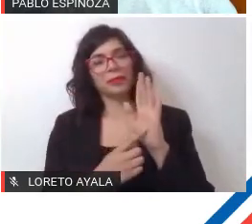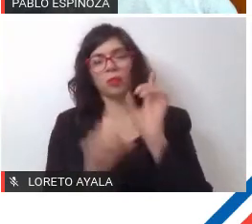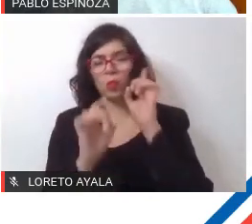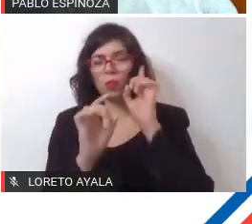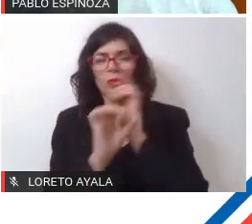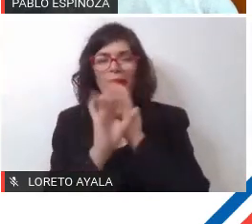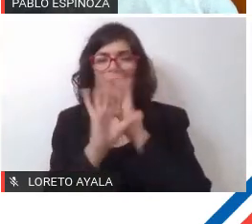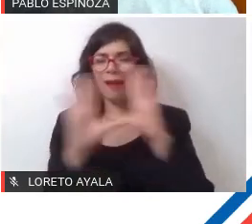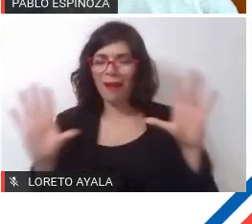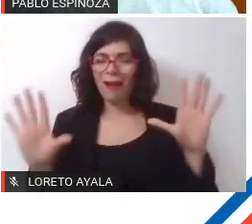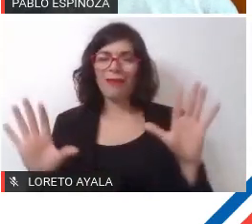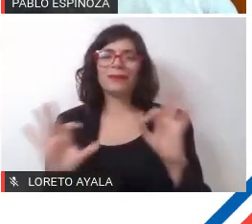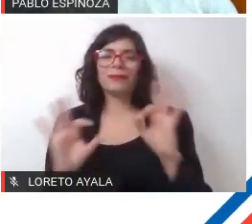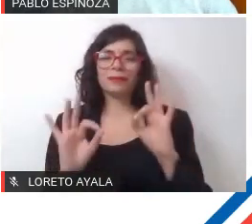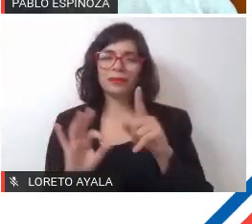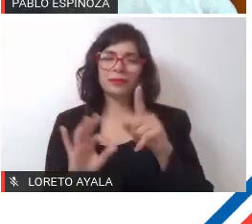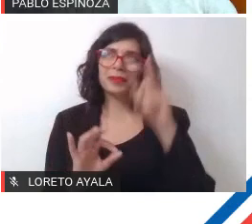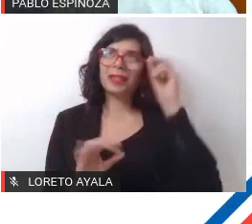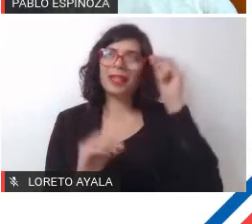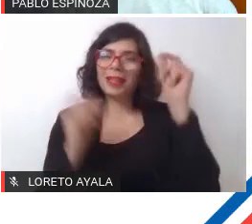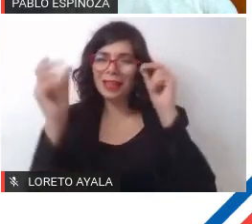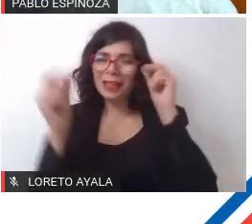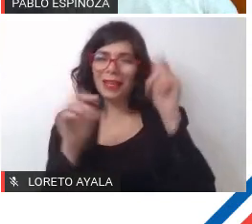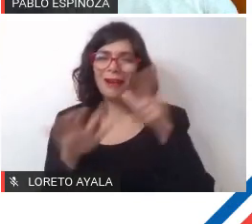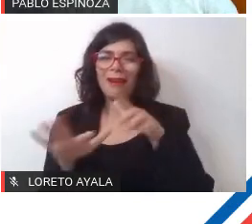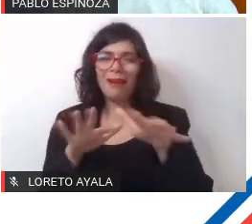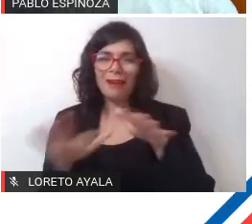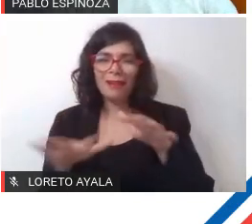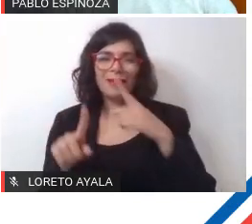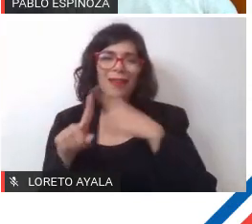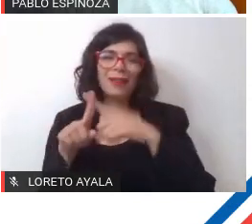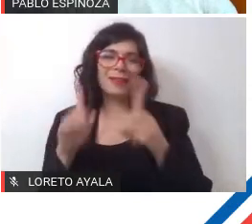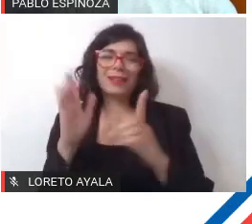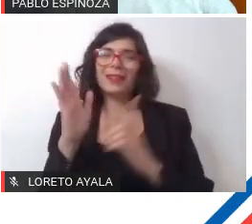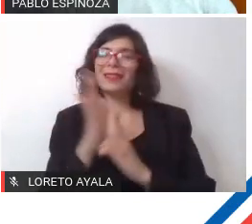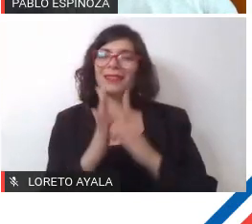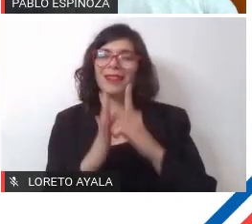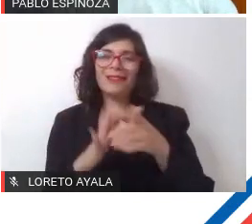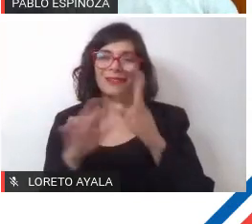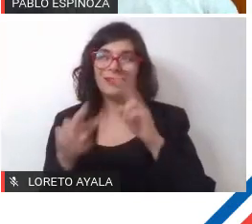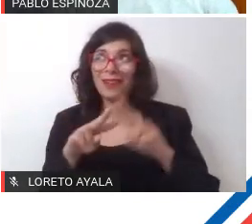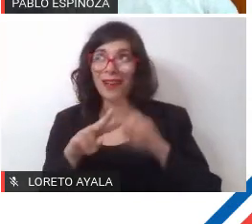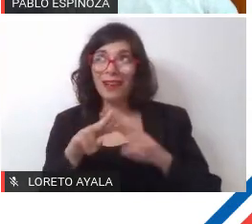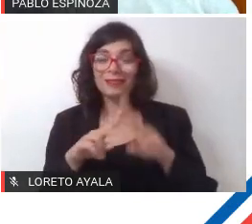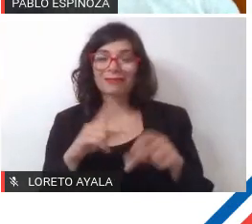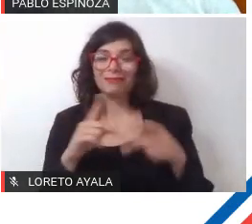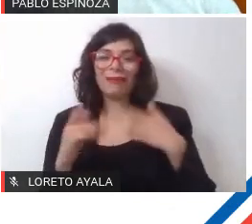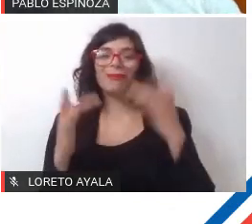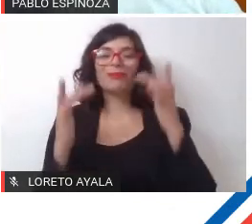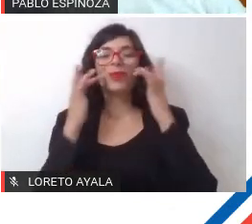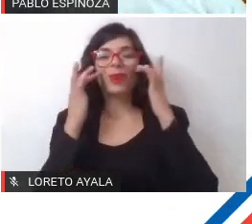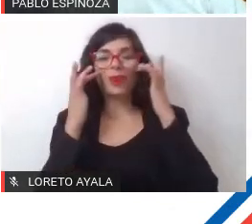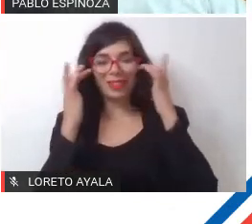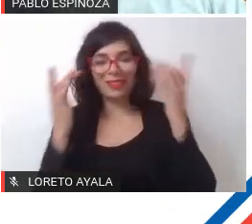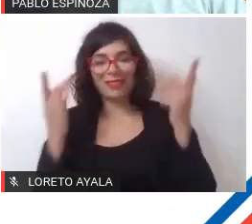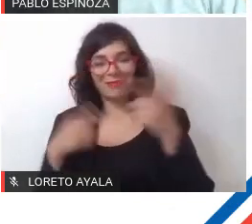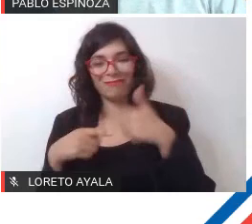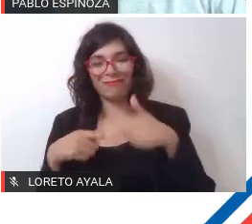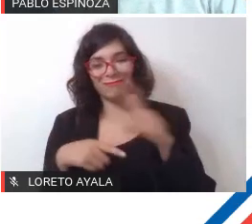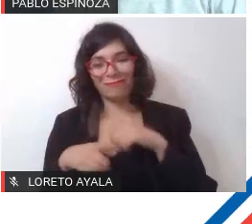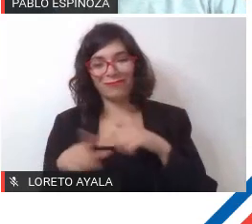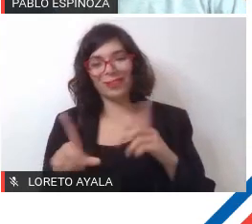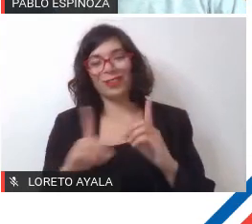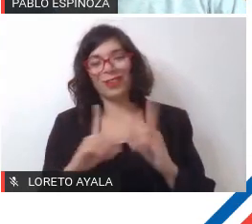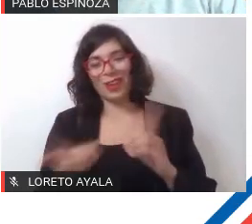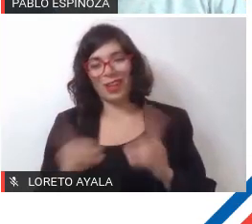y muchas iniciativas, acciones que han desarrollado. Eso nos deja bastante contentos como coordinadores, ver el trabajo